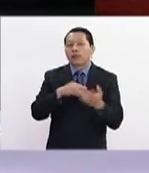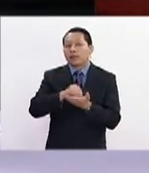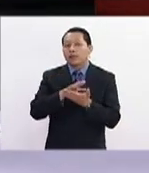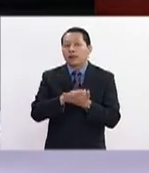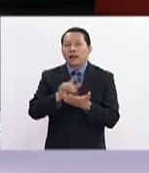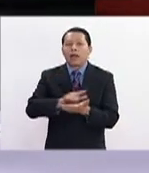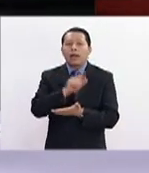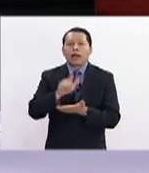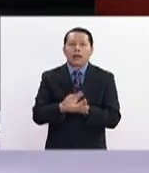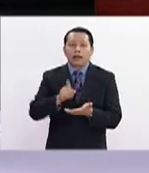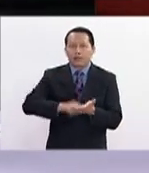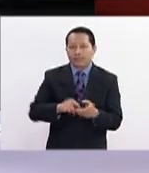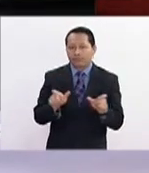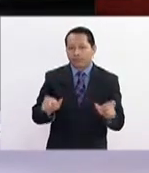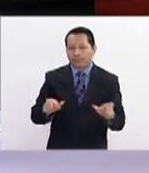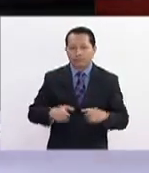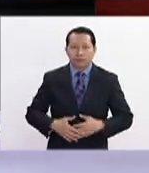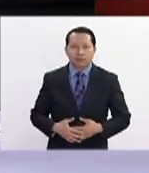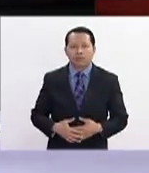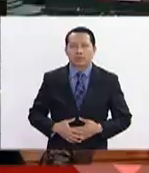la Ley de Seguridad Interior.